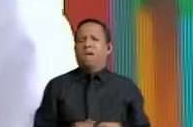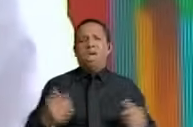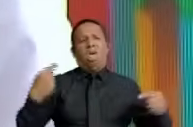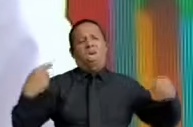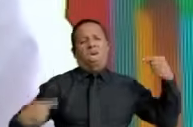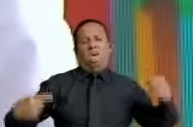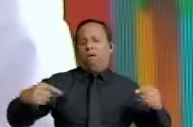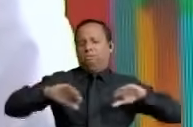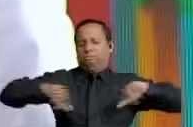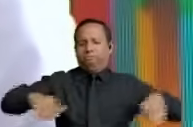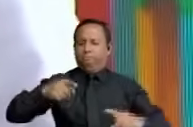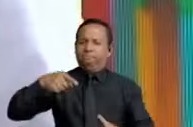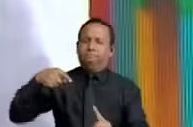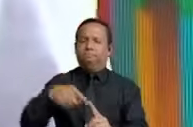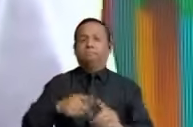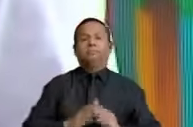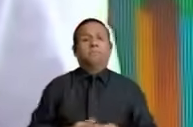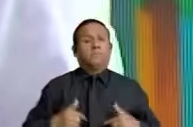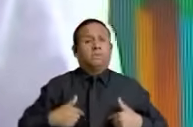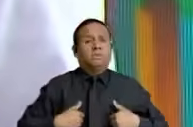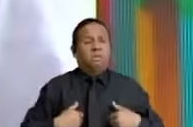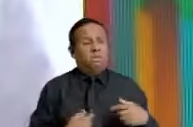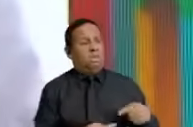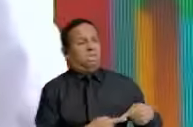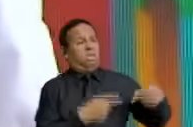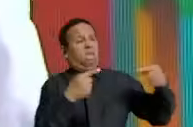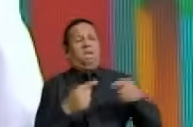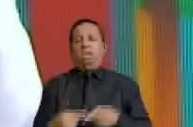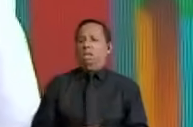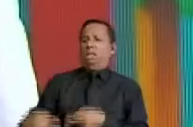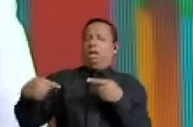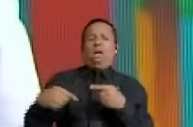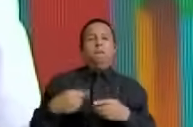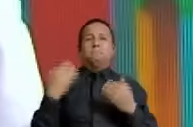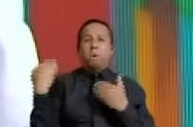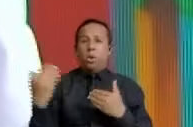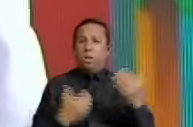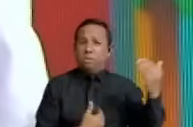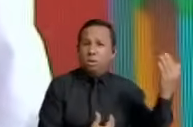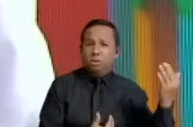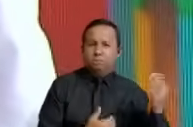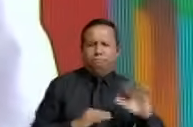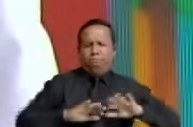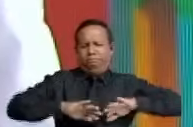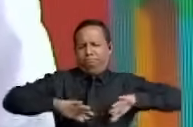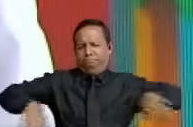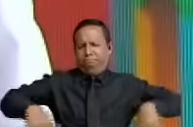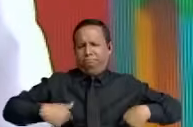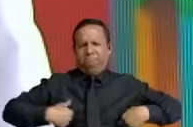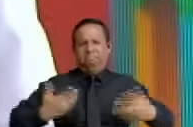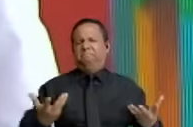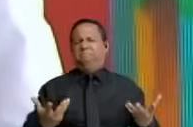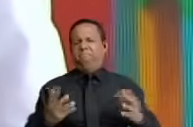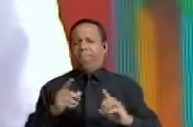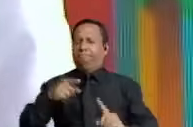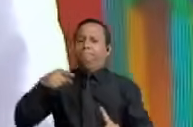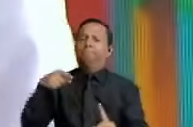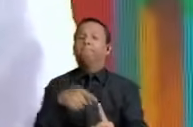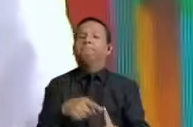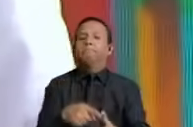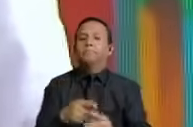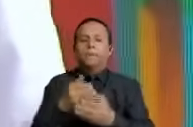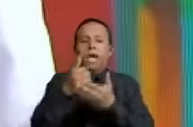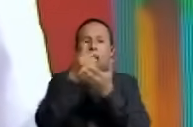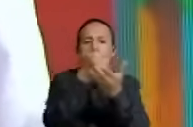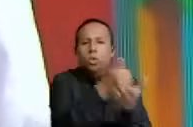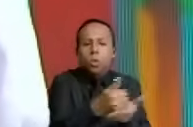Ceja ya no me interesan las revanchas políticas no estamos aquí para eso pero sí estamos aquí para hacer